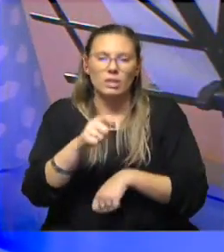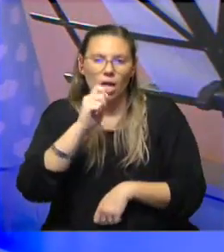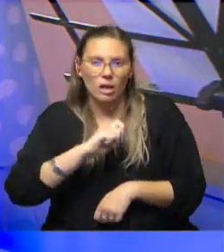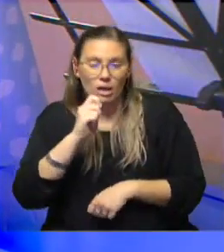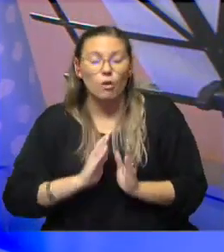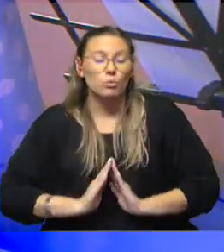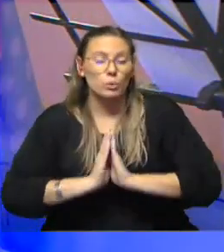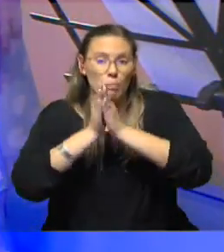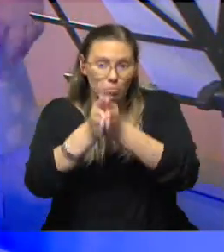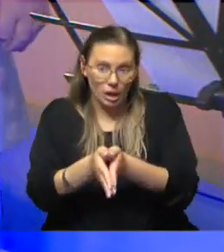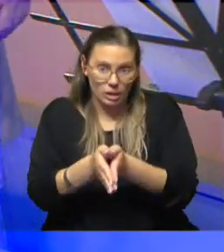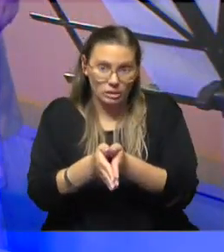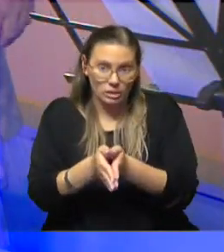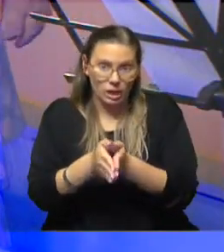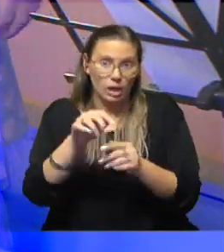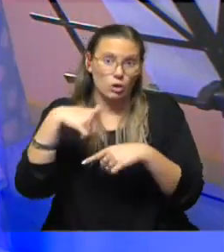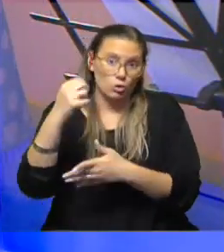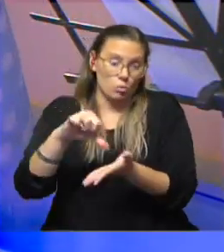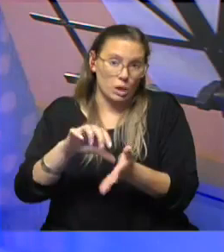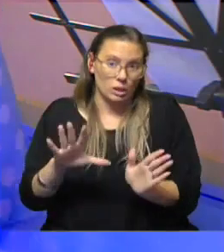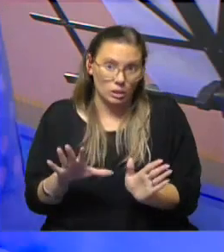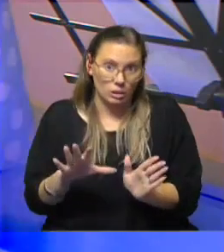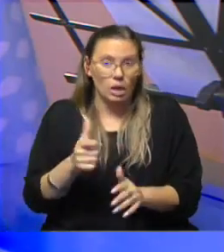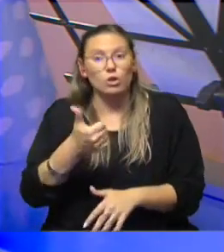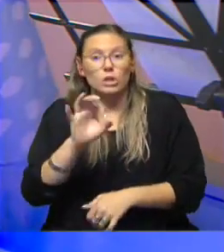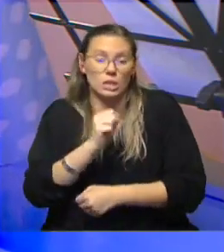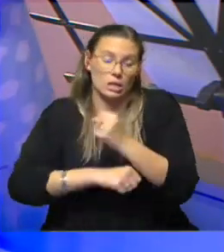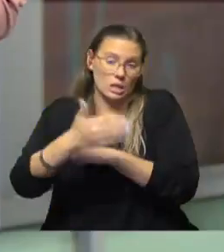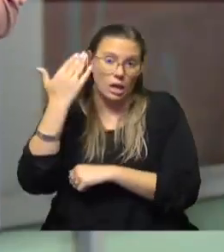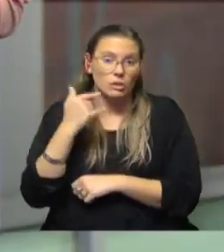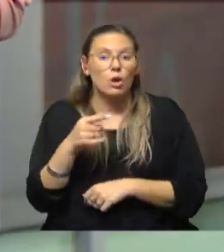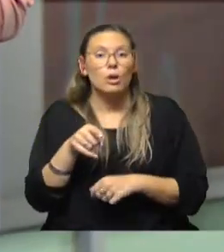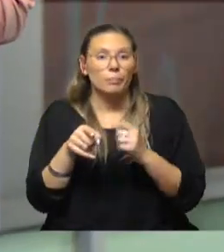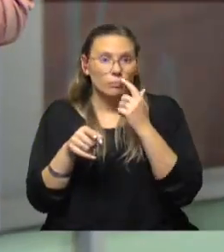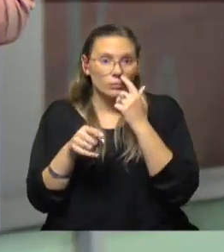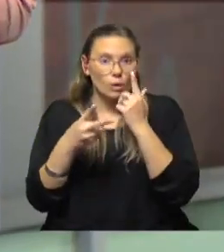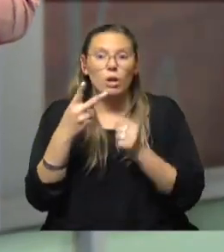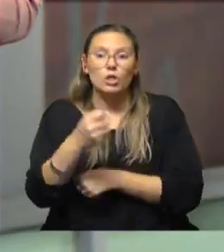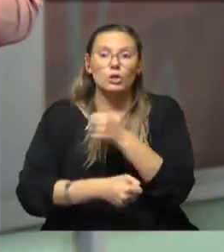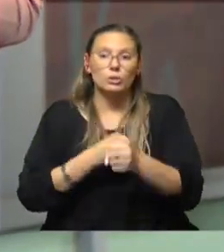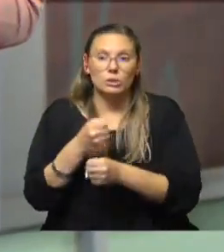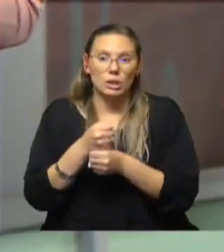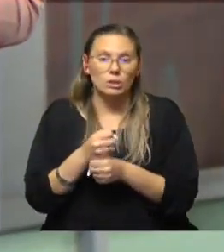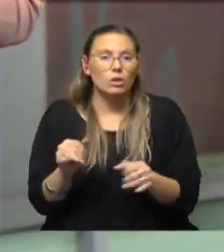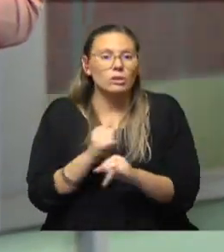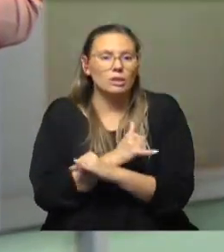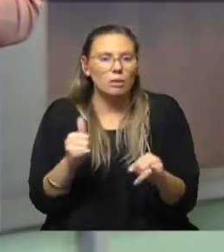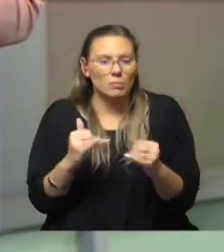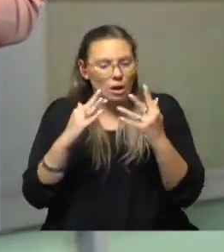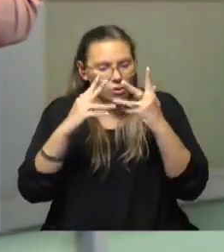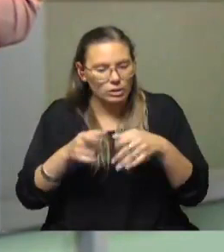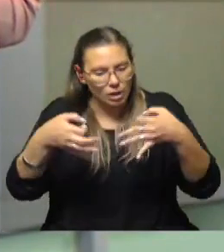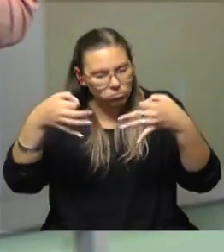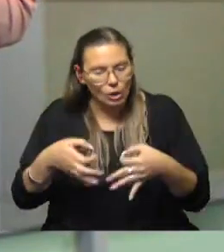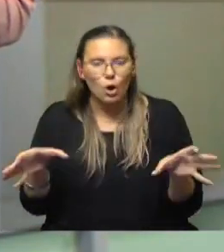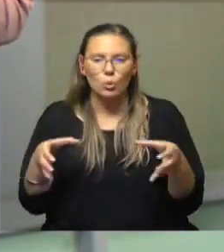playa más bien de Miami, ¿no? O en los 60, capaz. Claro. Que sí. Igual leí que pasaron como 2 años para terminar de darle forma a lo